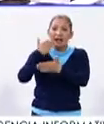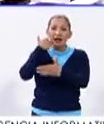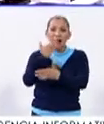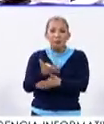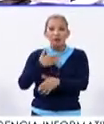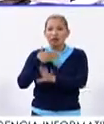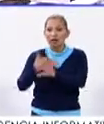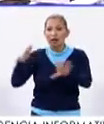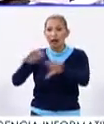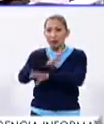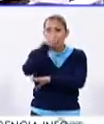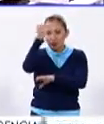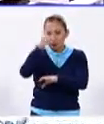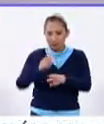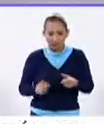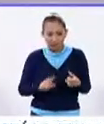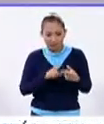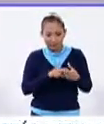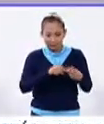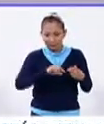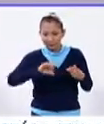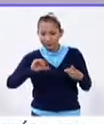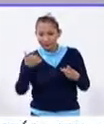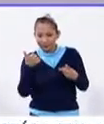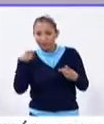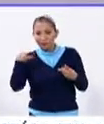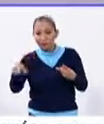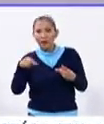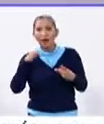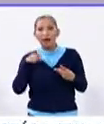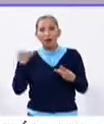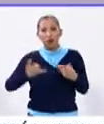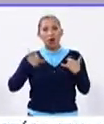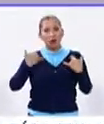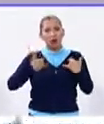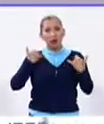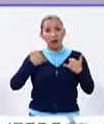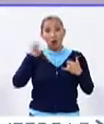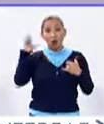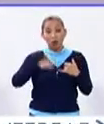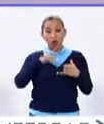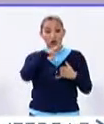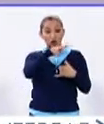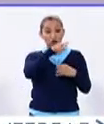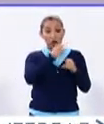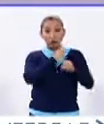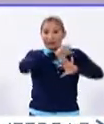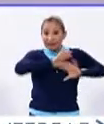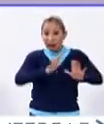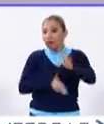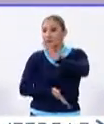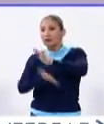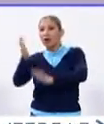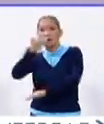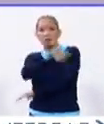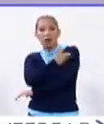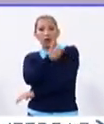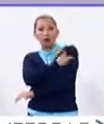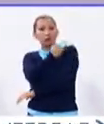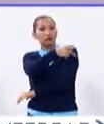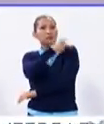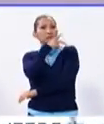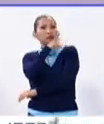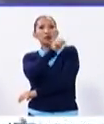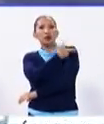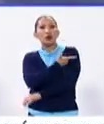leyes contra el cambio climático. Y el de este joven que en cuanto cumplió 18 años se fue a vacunar porque sus padres